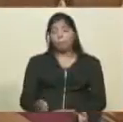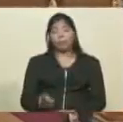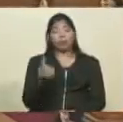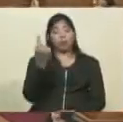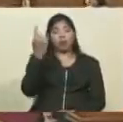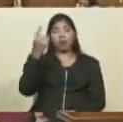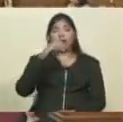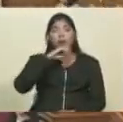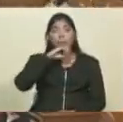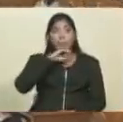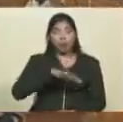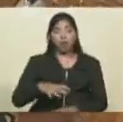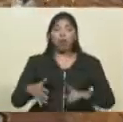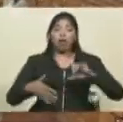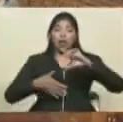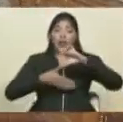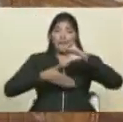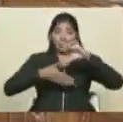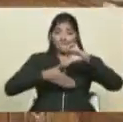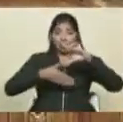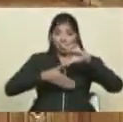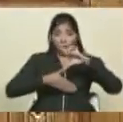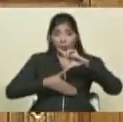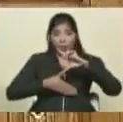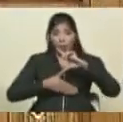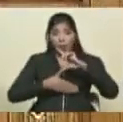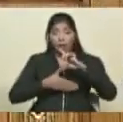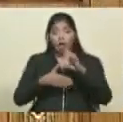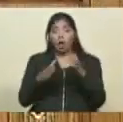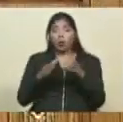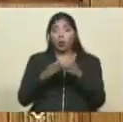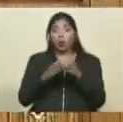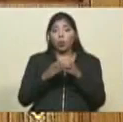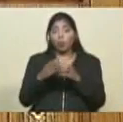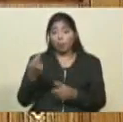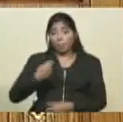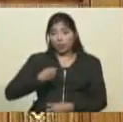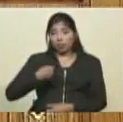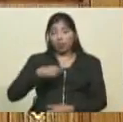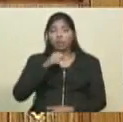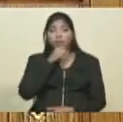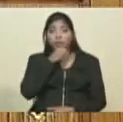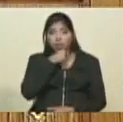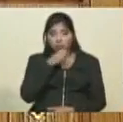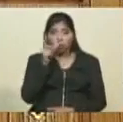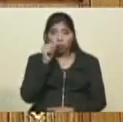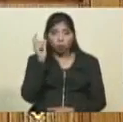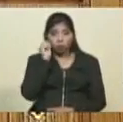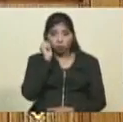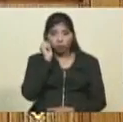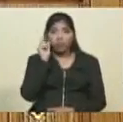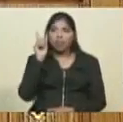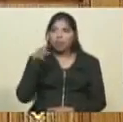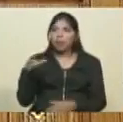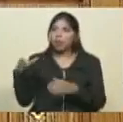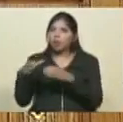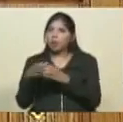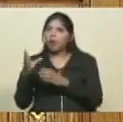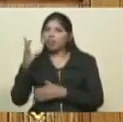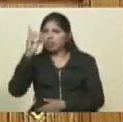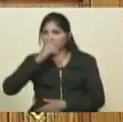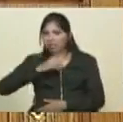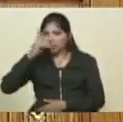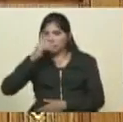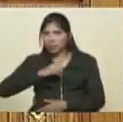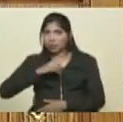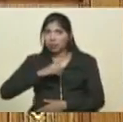política latinoamericana que el sector de pensionados, así como otros sectores, como las personas con discapacidad, en